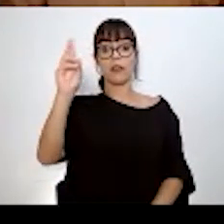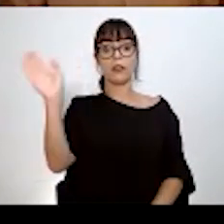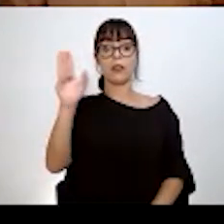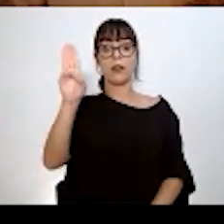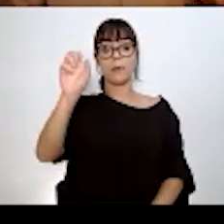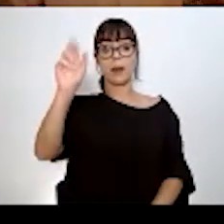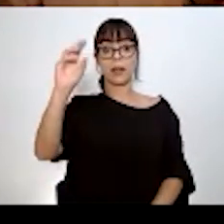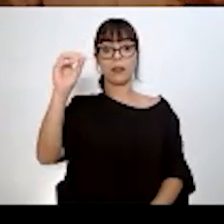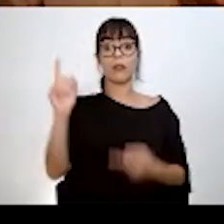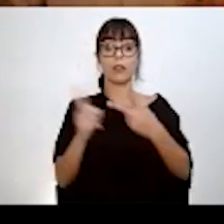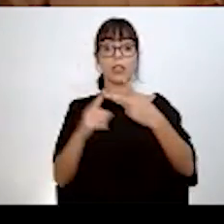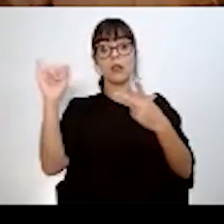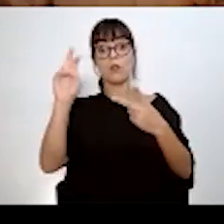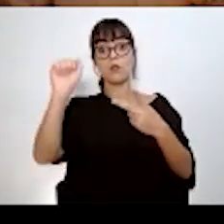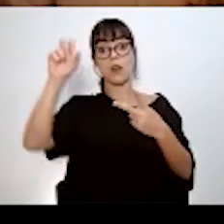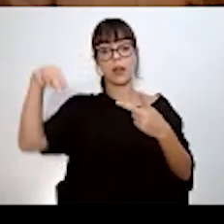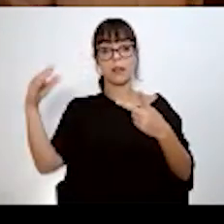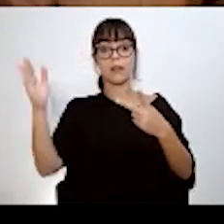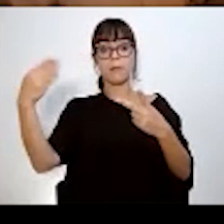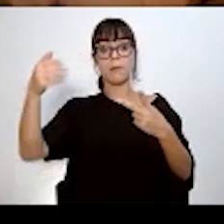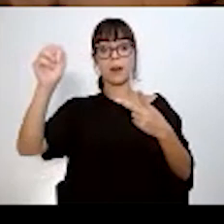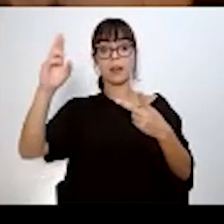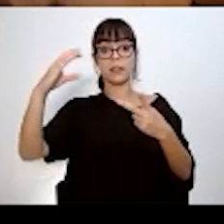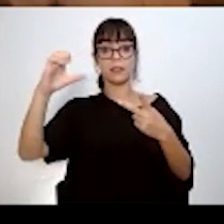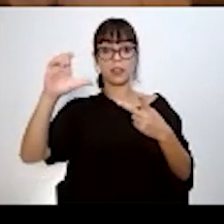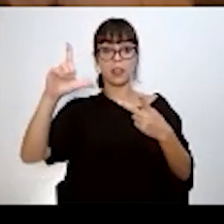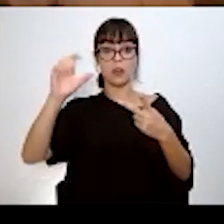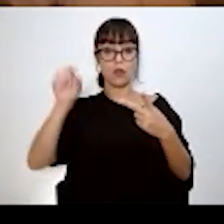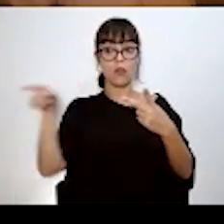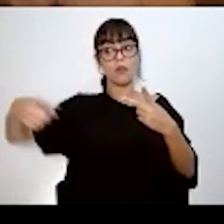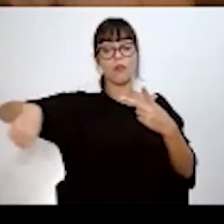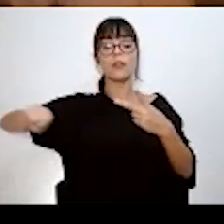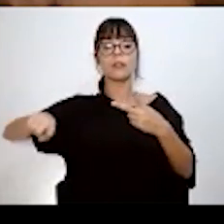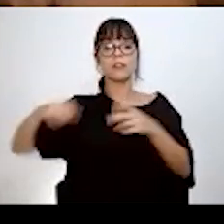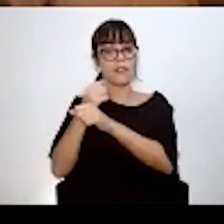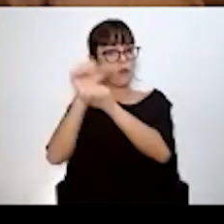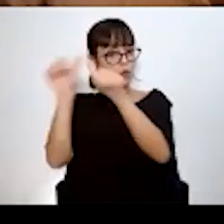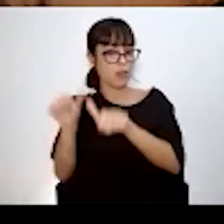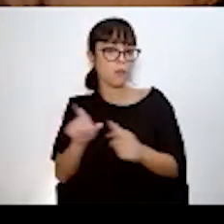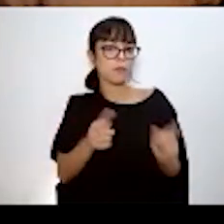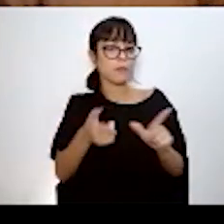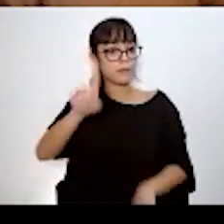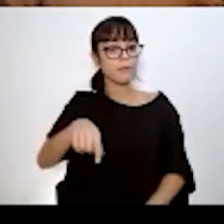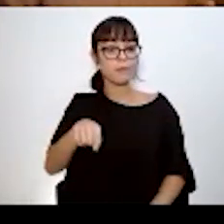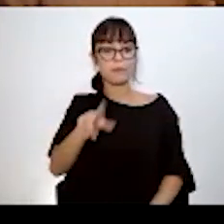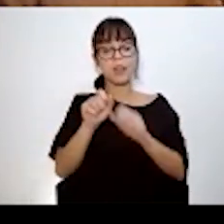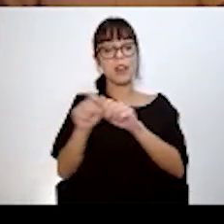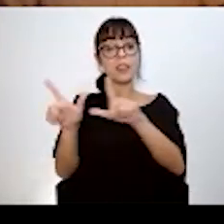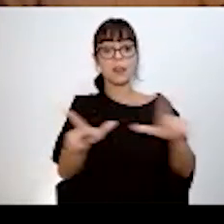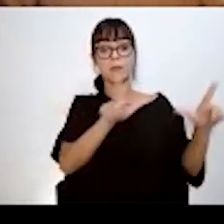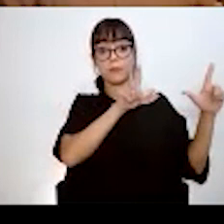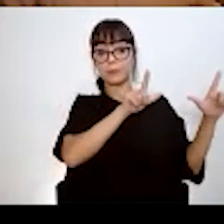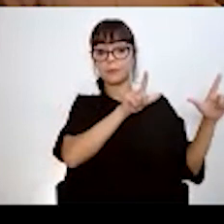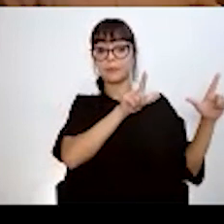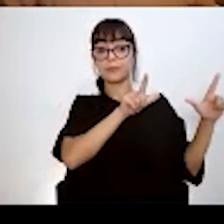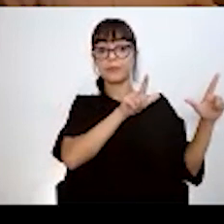fechas. Este que tiene la diapositiva, que vamos a pasar un poco por encima, se realizó con